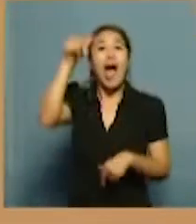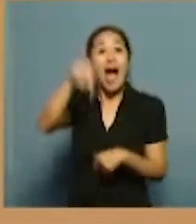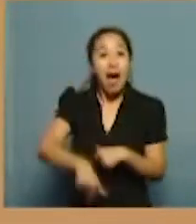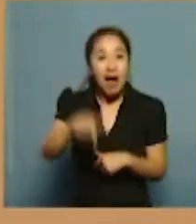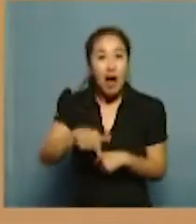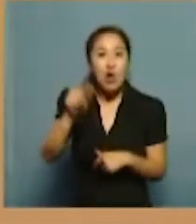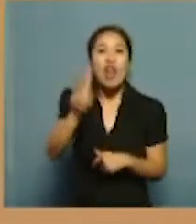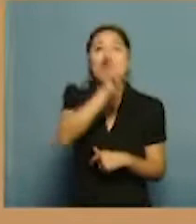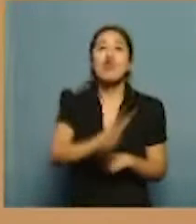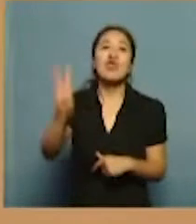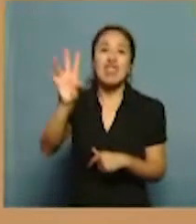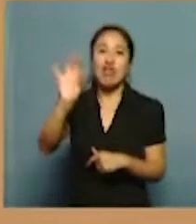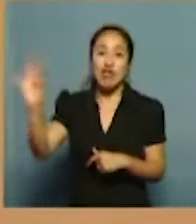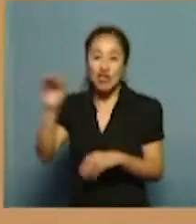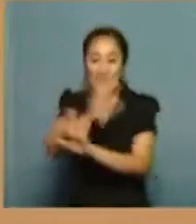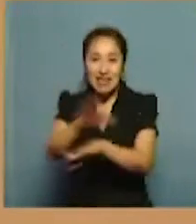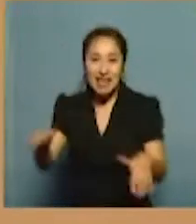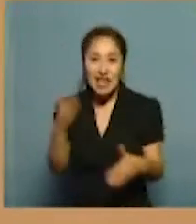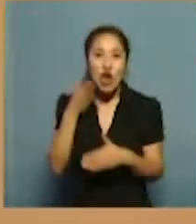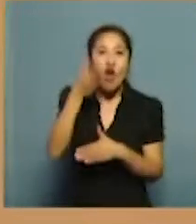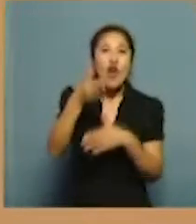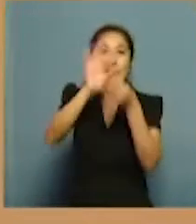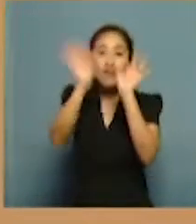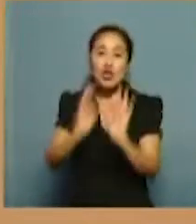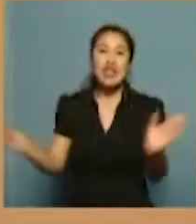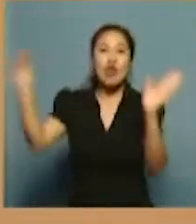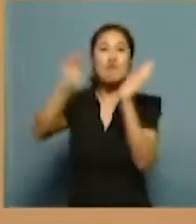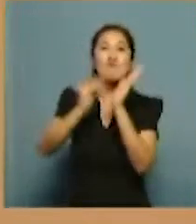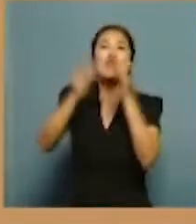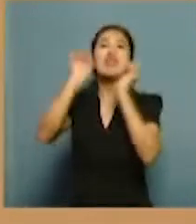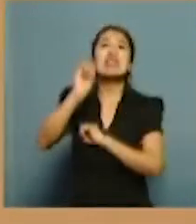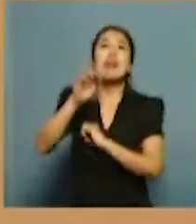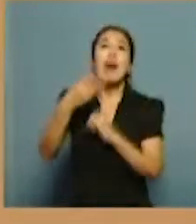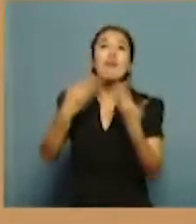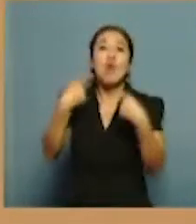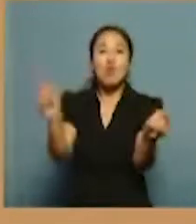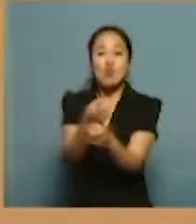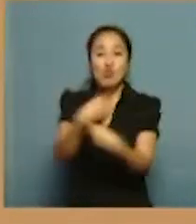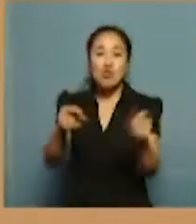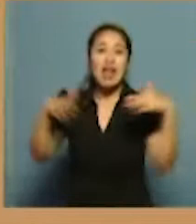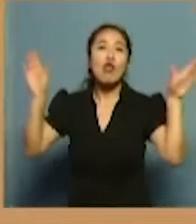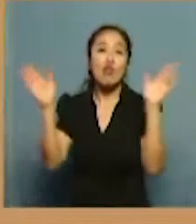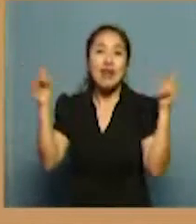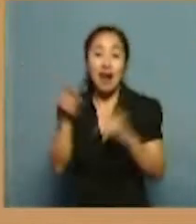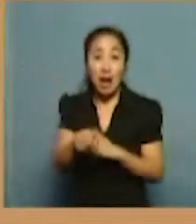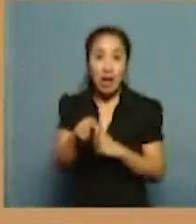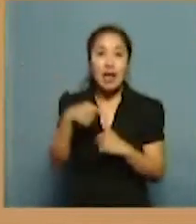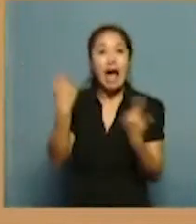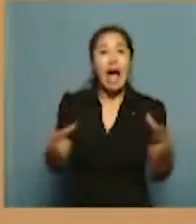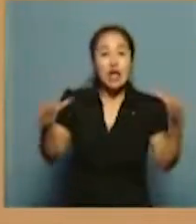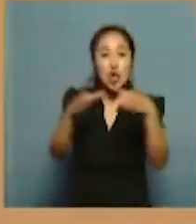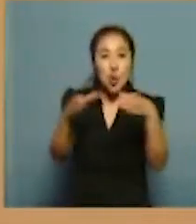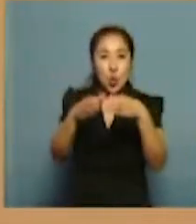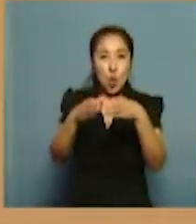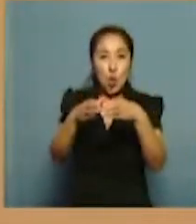actualidad con 200 niños incorporados en el proyecto música con alas hay distintos hay orquestas